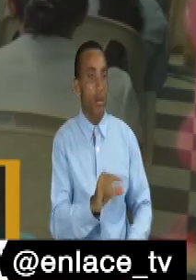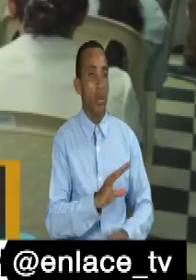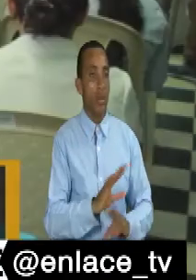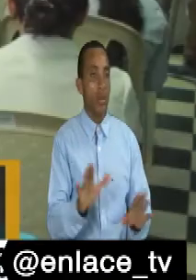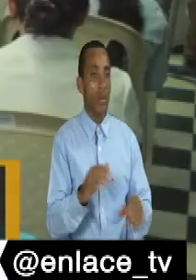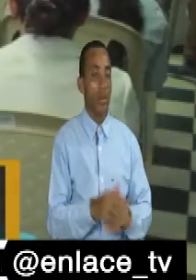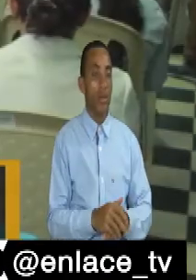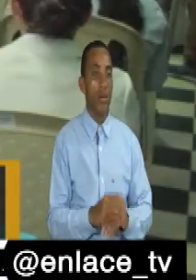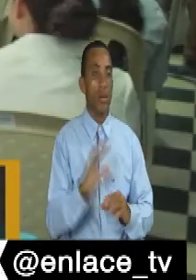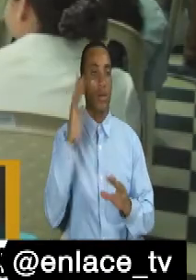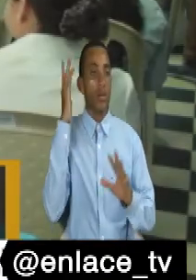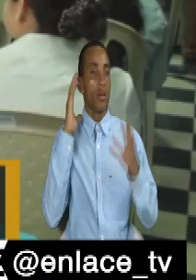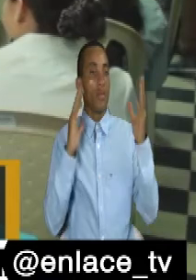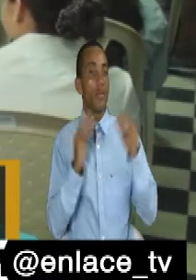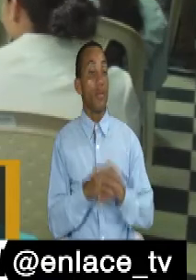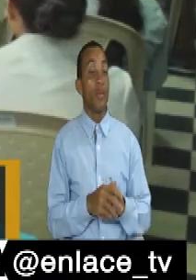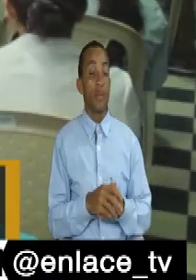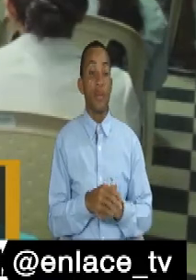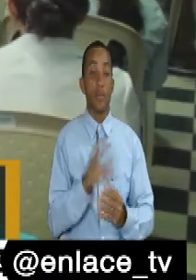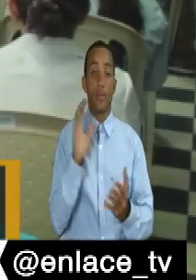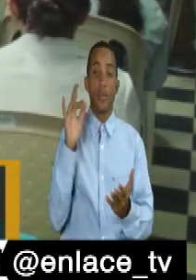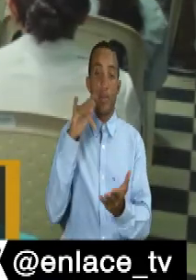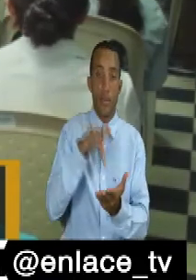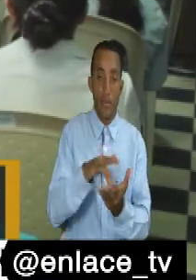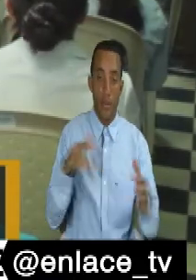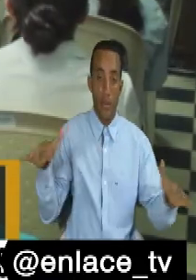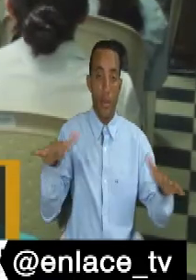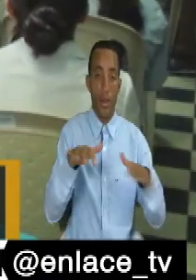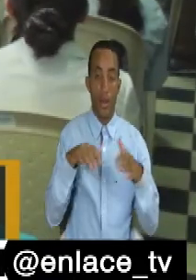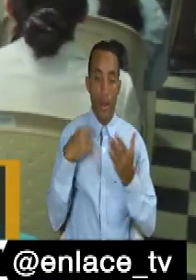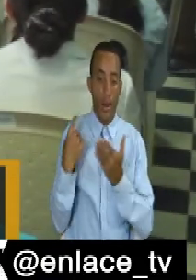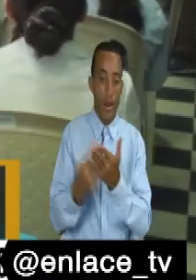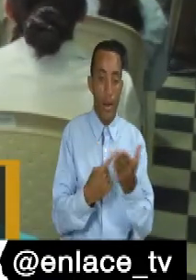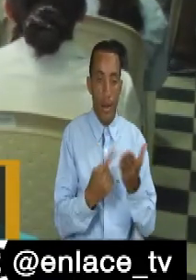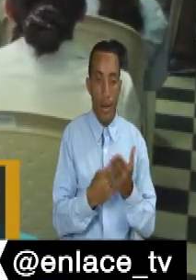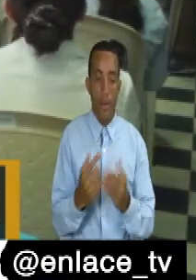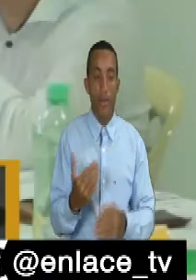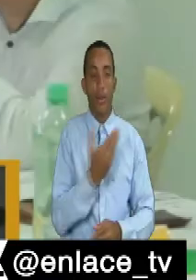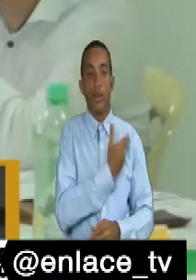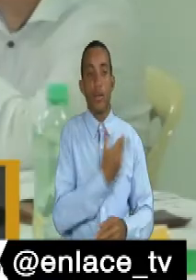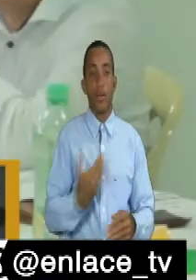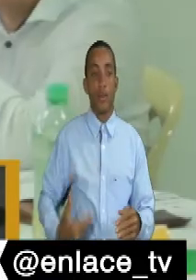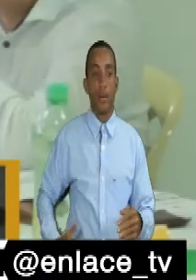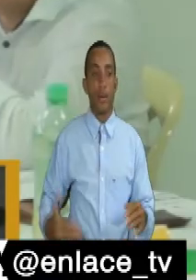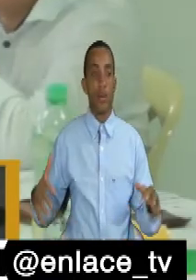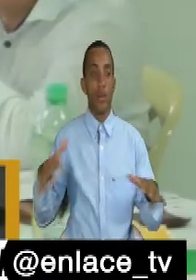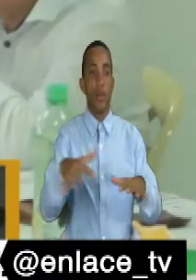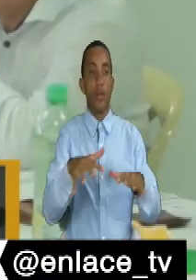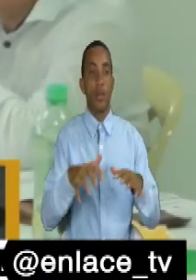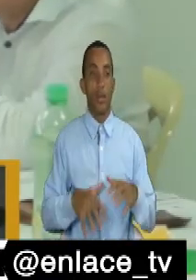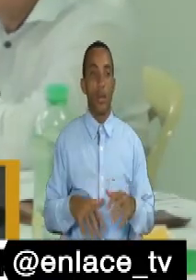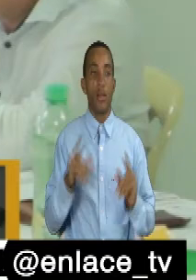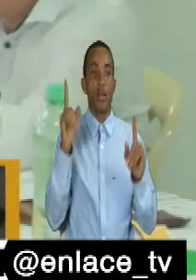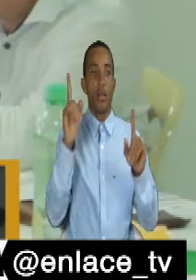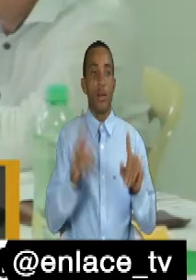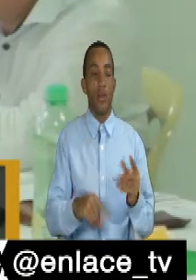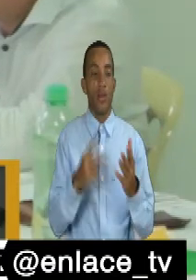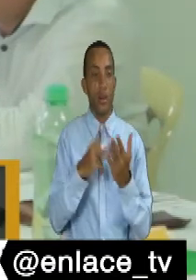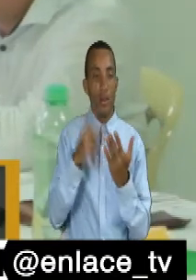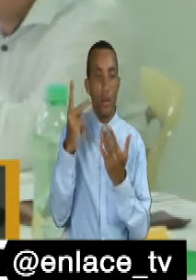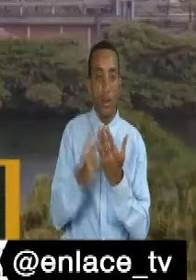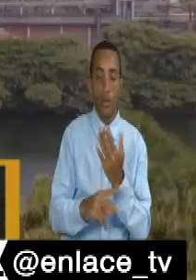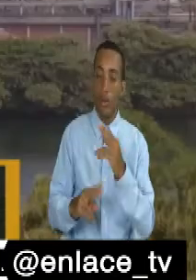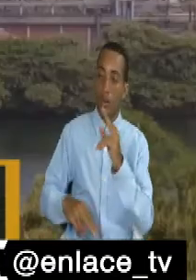paisaje. En la sesión descentralizada que lideró el presidente de la Asamblea de Santander, Carlos Morales, se habló también del proyecto de modernización de